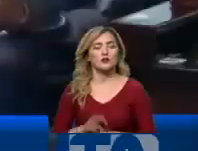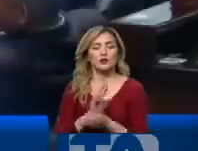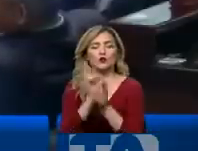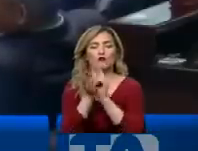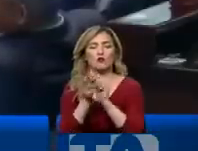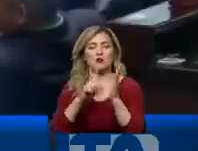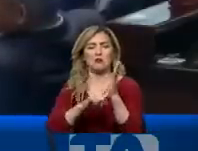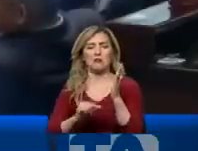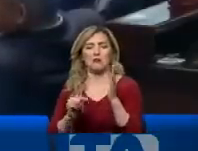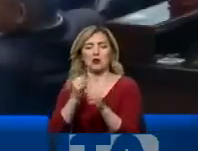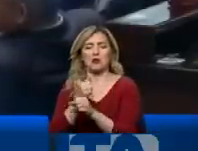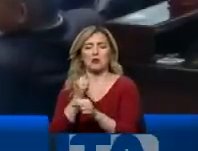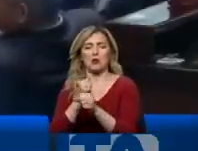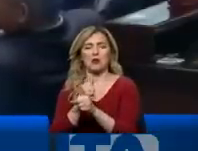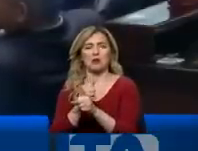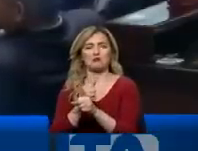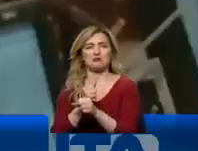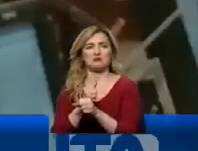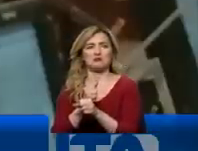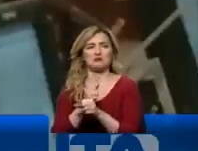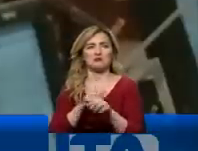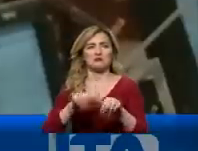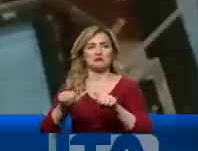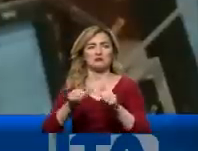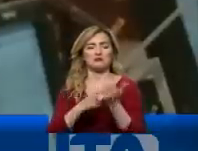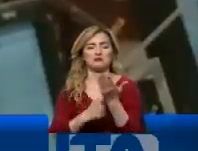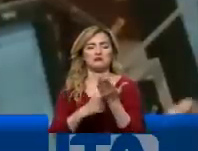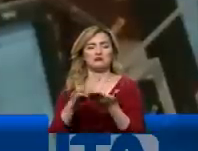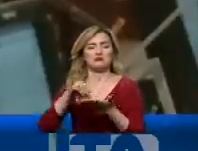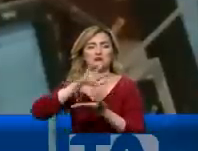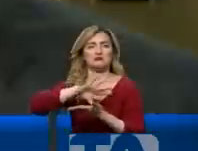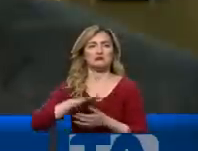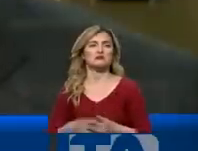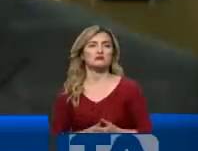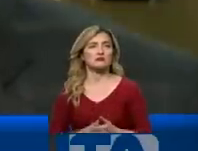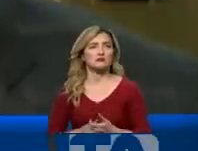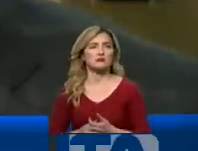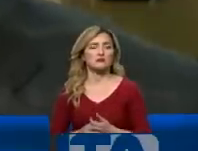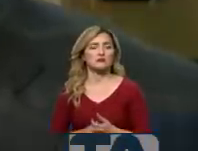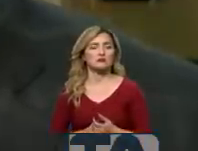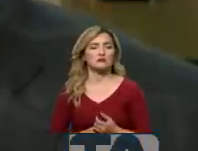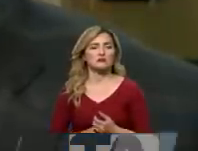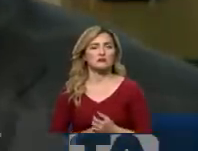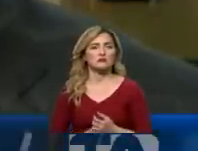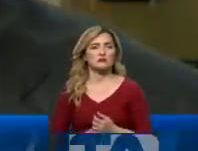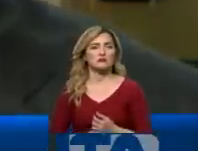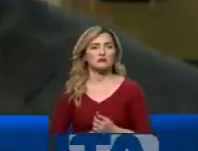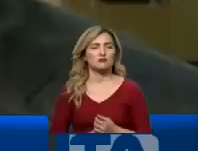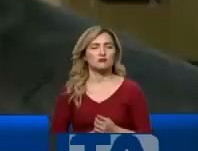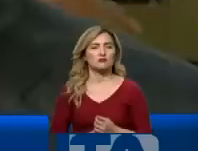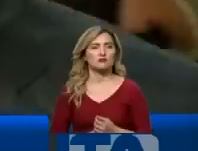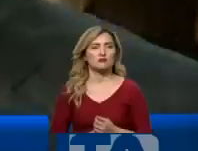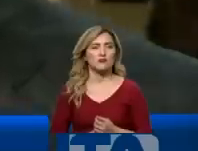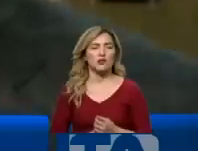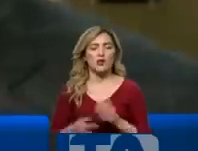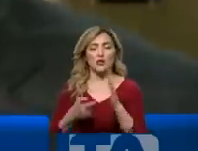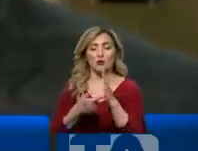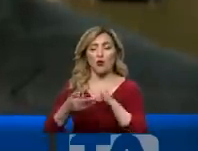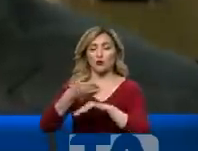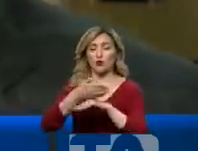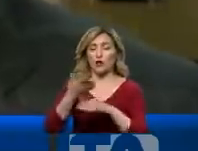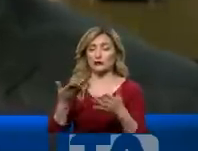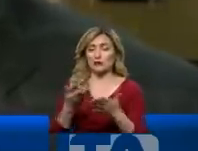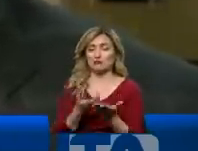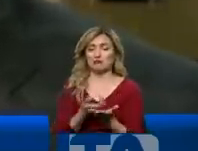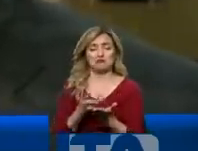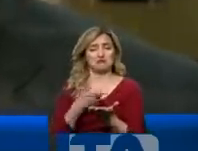reformas tributaria y laboral que deberá tramitar la Asamblea. La eliminación del anticipo del impuesto a la renta, eso va a meter flujo a